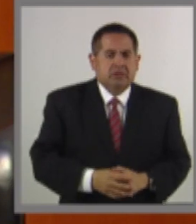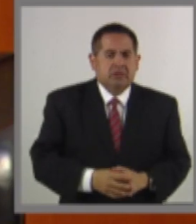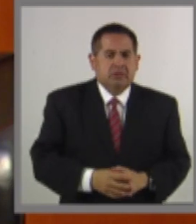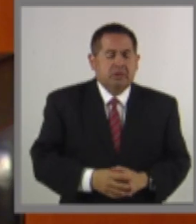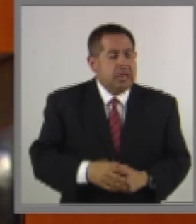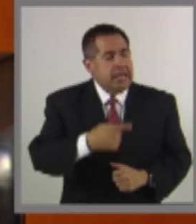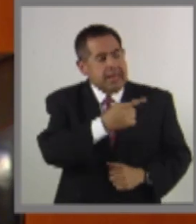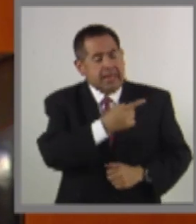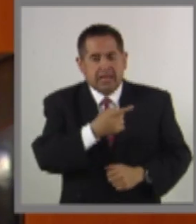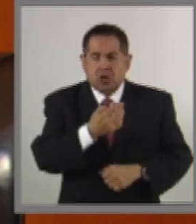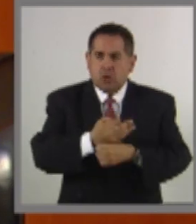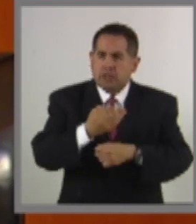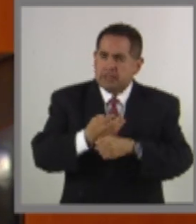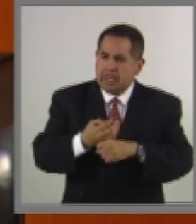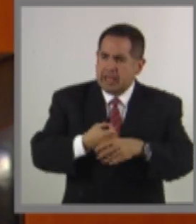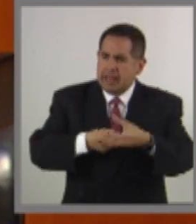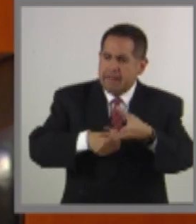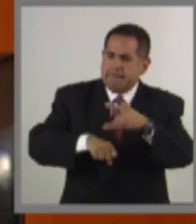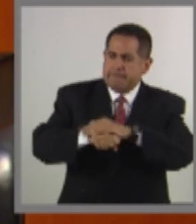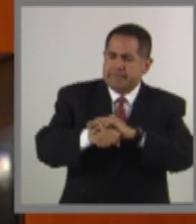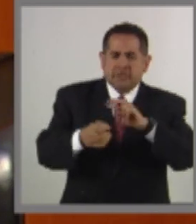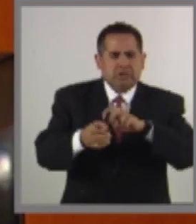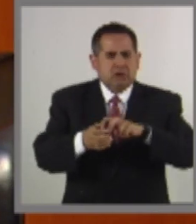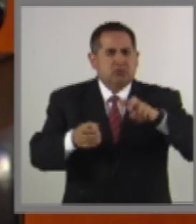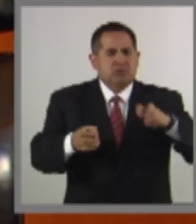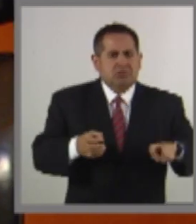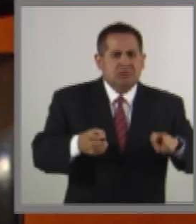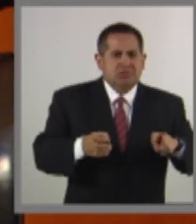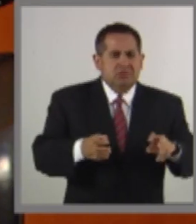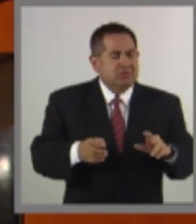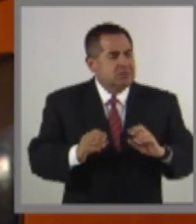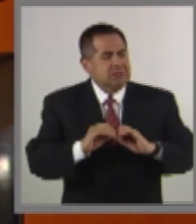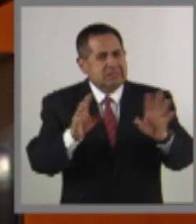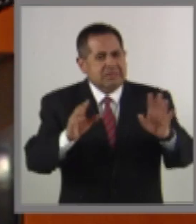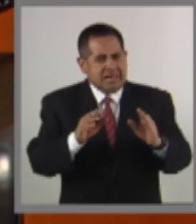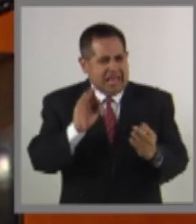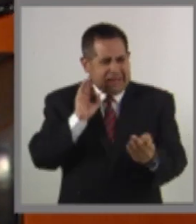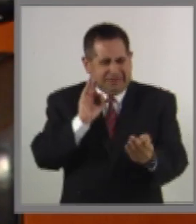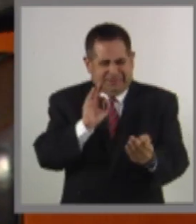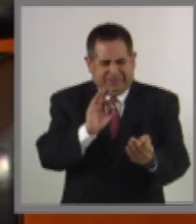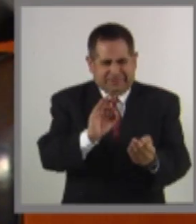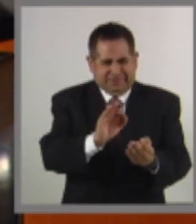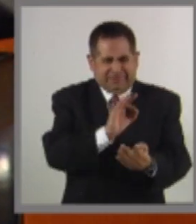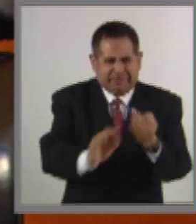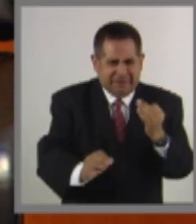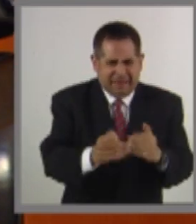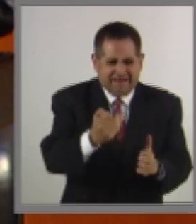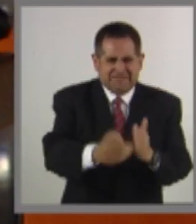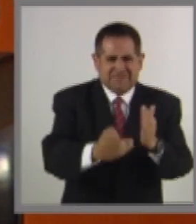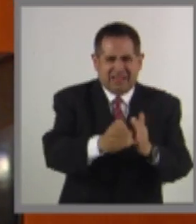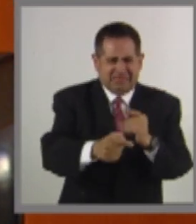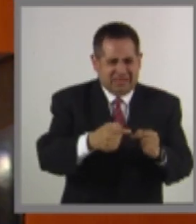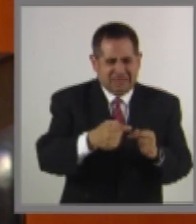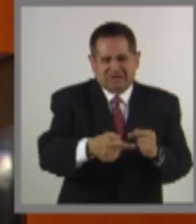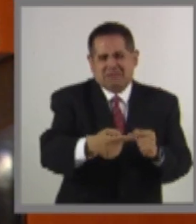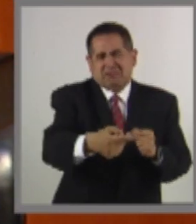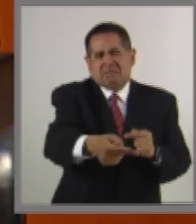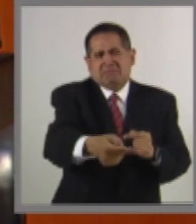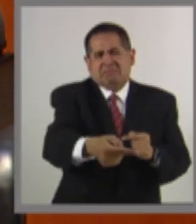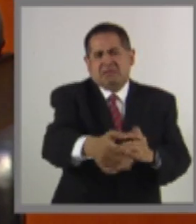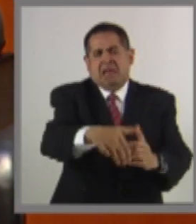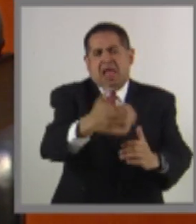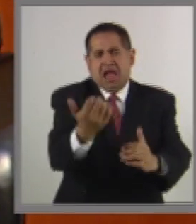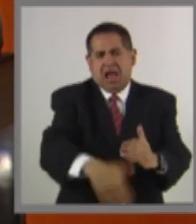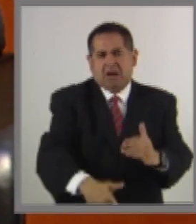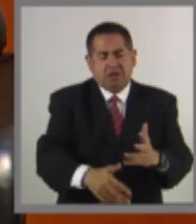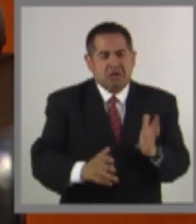Pide licencia hoy, pues prácticamente al final, faltando unas cuantas sesiones para la culminación